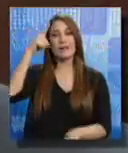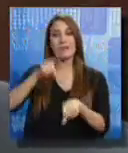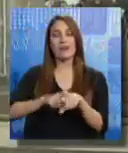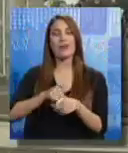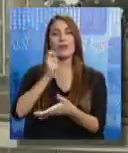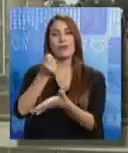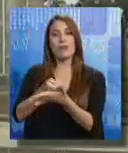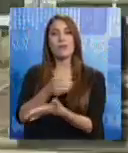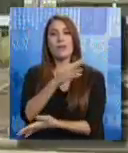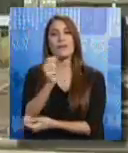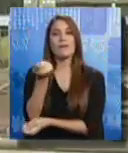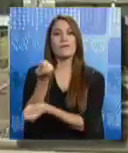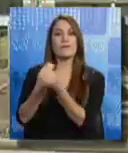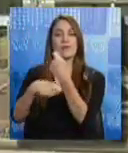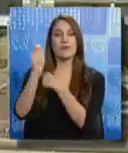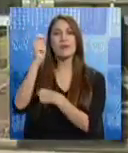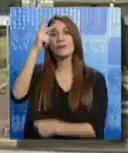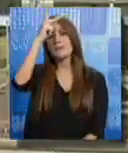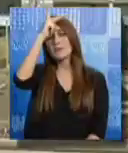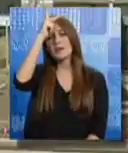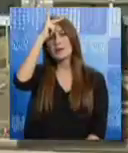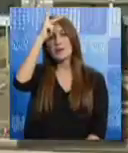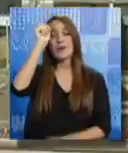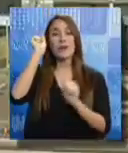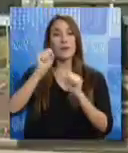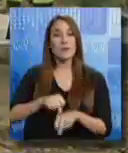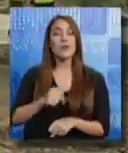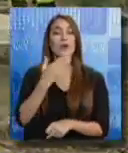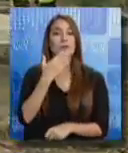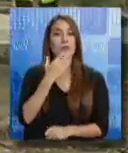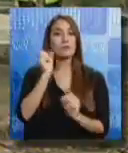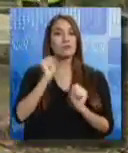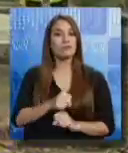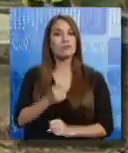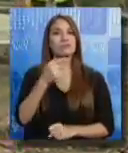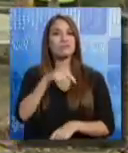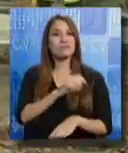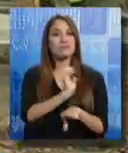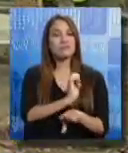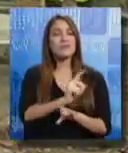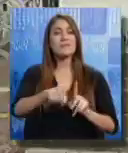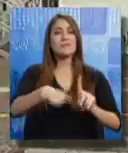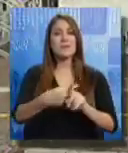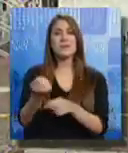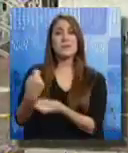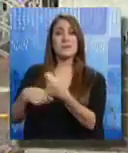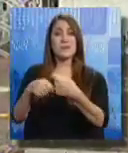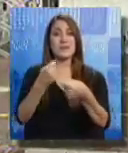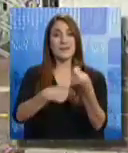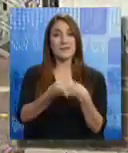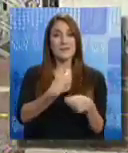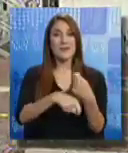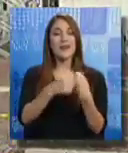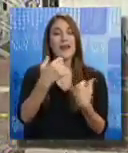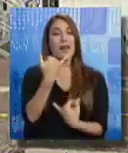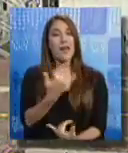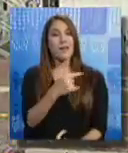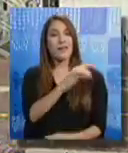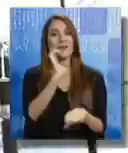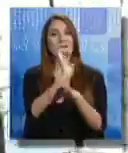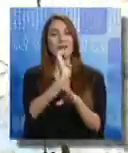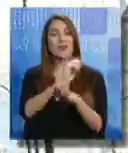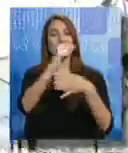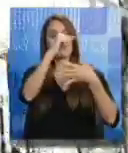compra y venta de energía con Perú y por su capacidad de satisfacer la demanda del país, el Consejo Mundial de Energía ubicó a Ecuador en el